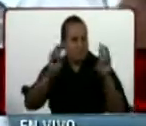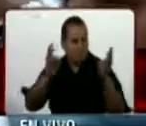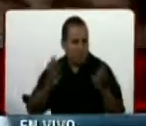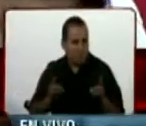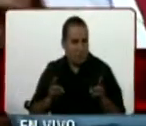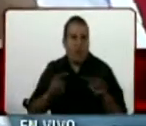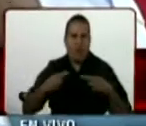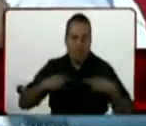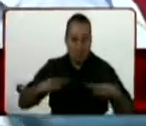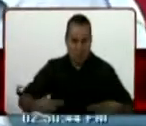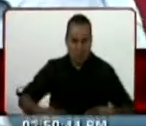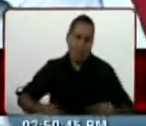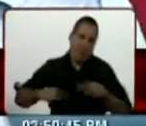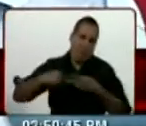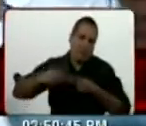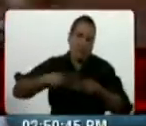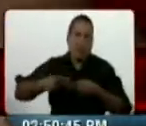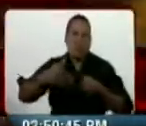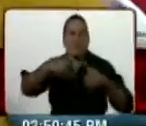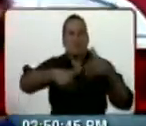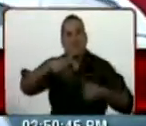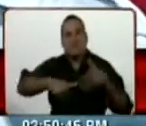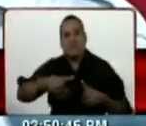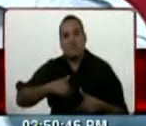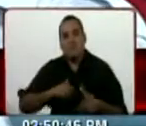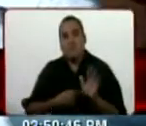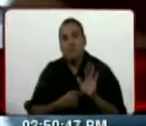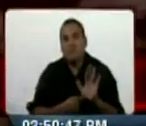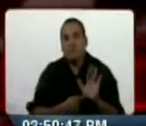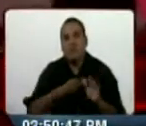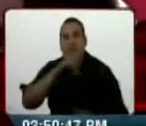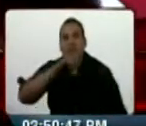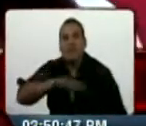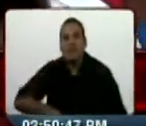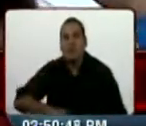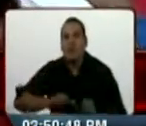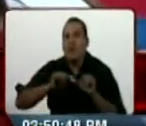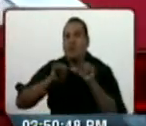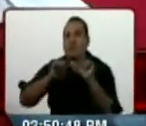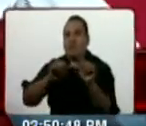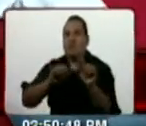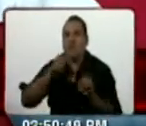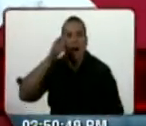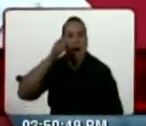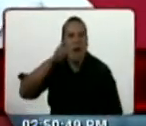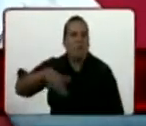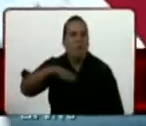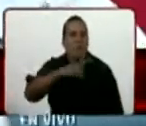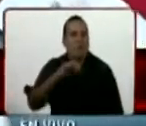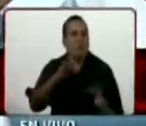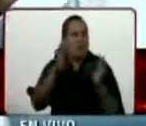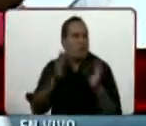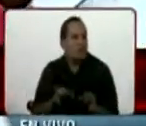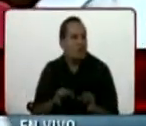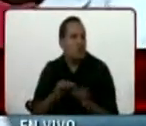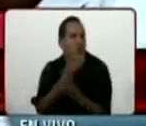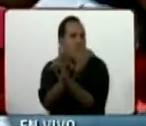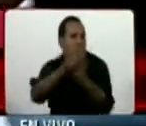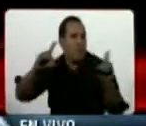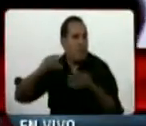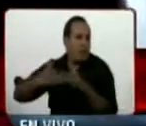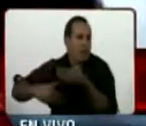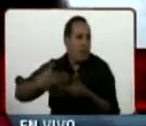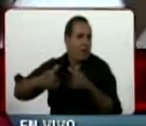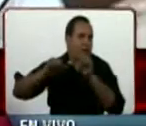humana de este proceso electoral y ha señalado que la historia continúa y el pueblo es la garantía de que la democracia en Venezuela